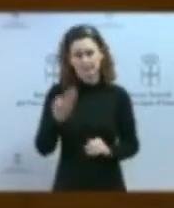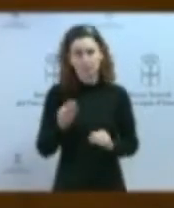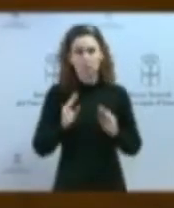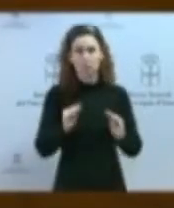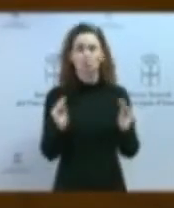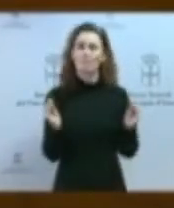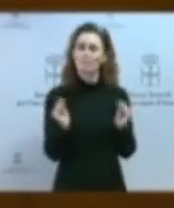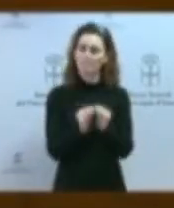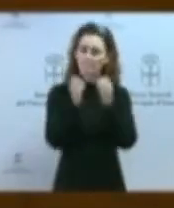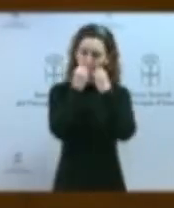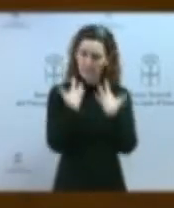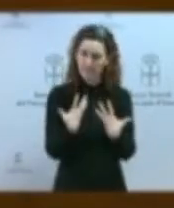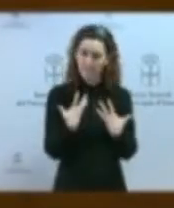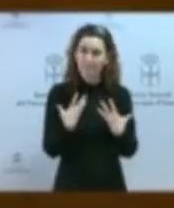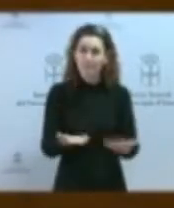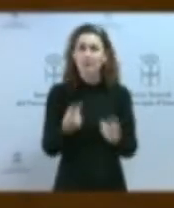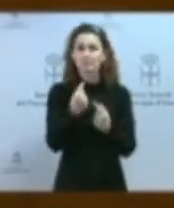su tramitación.